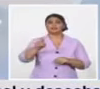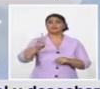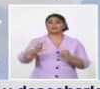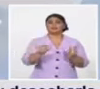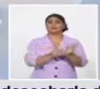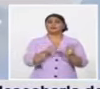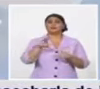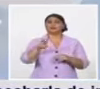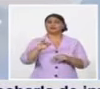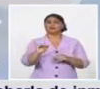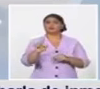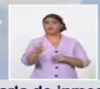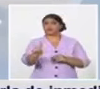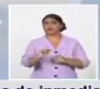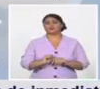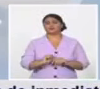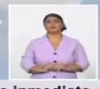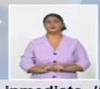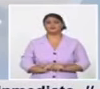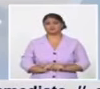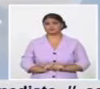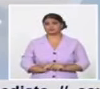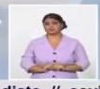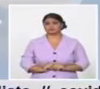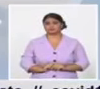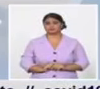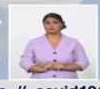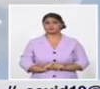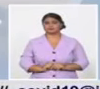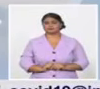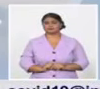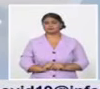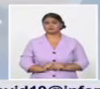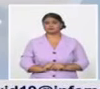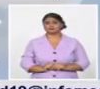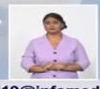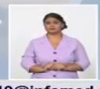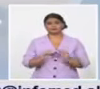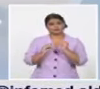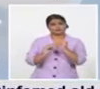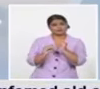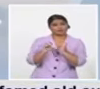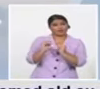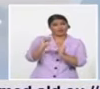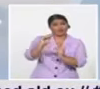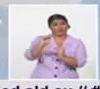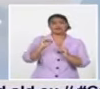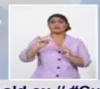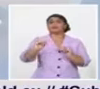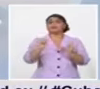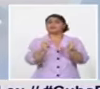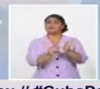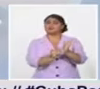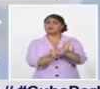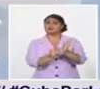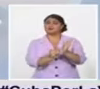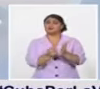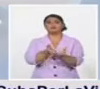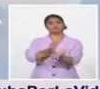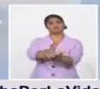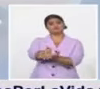13.271, y una cifra que ya supera los 6.000 casos activos. Estamos hablando de